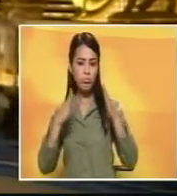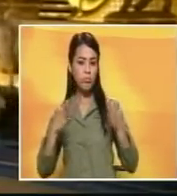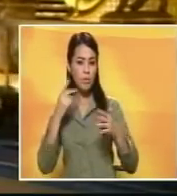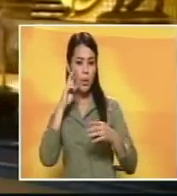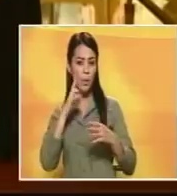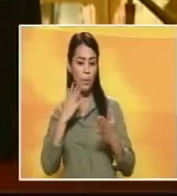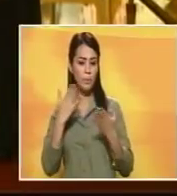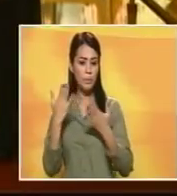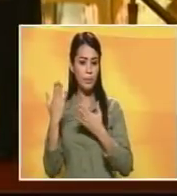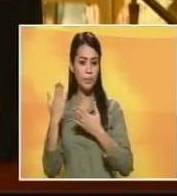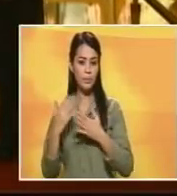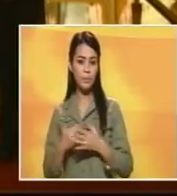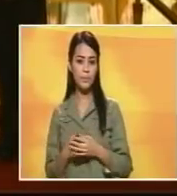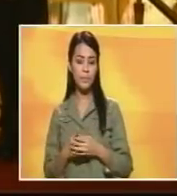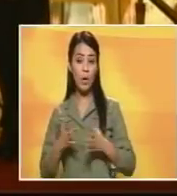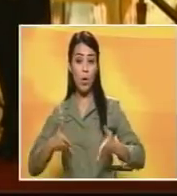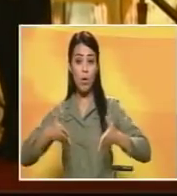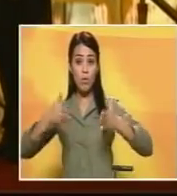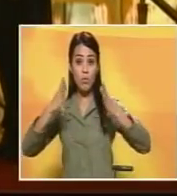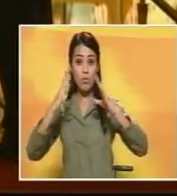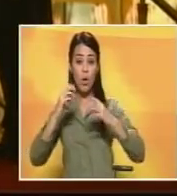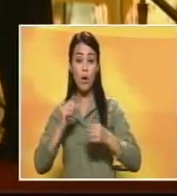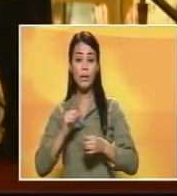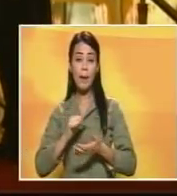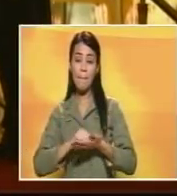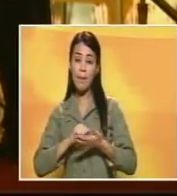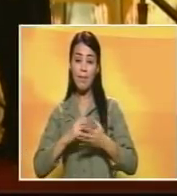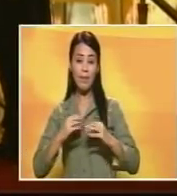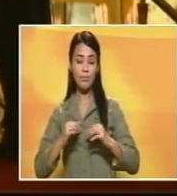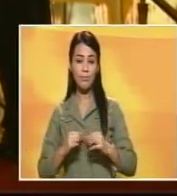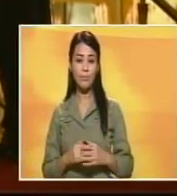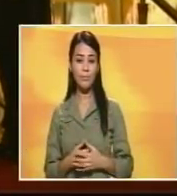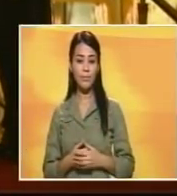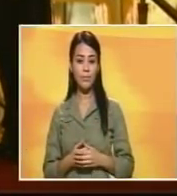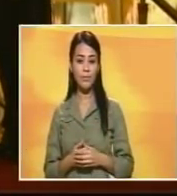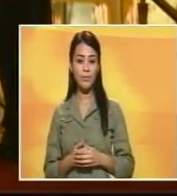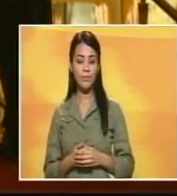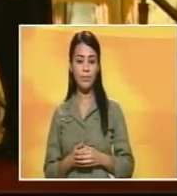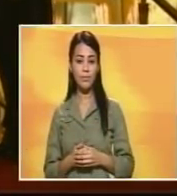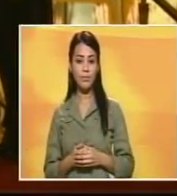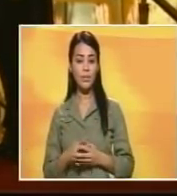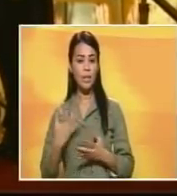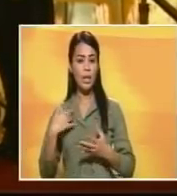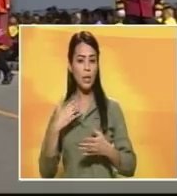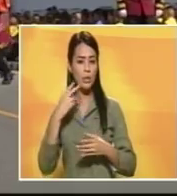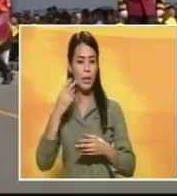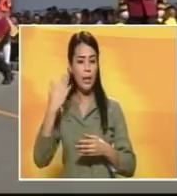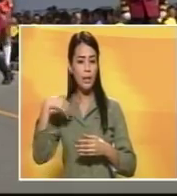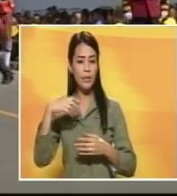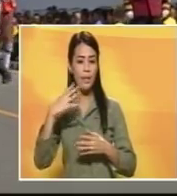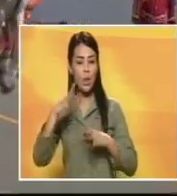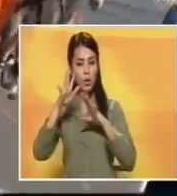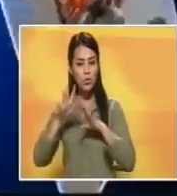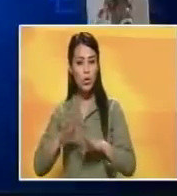presidido por una torre de madera de 53 metros que simboliza la mítica residencia de los